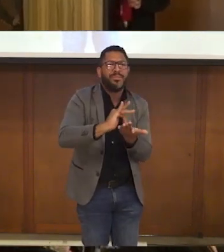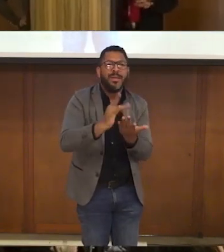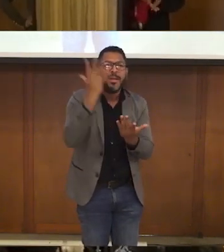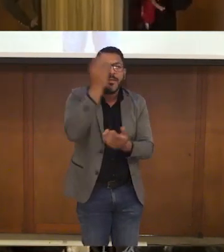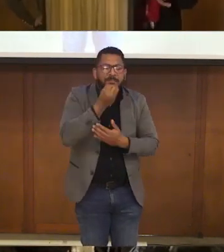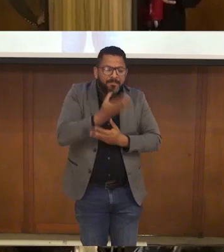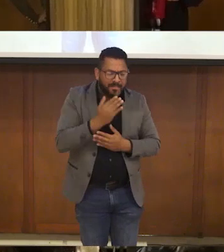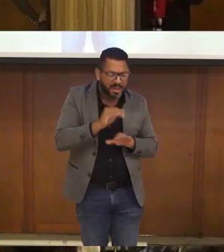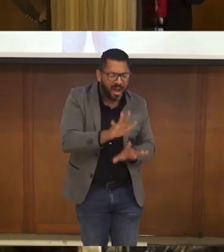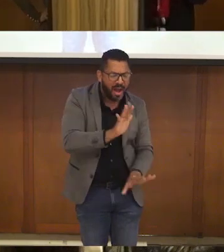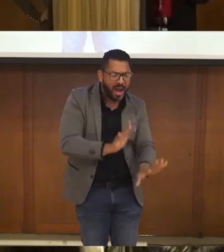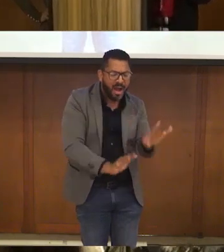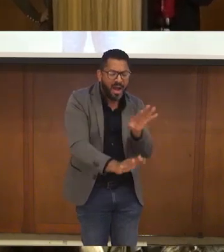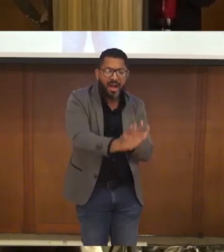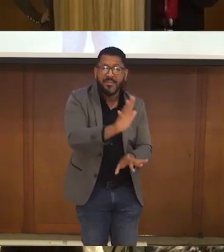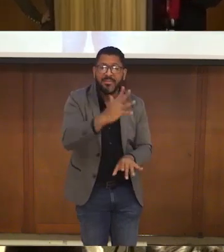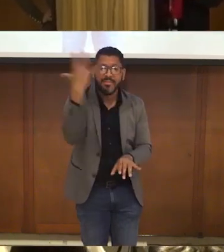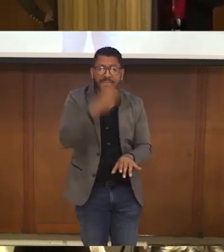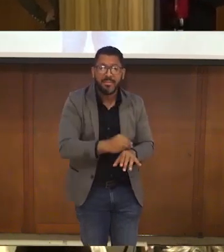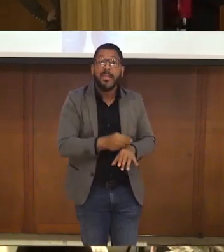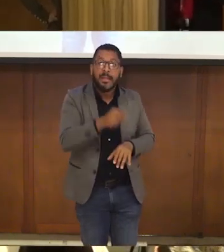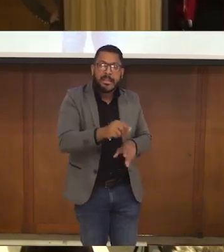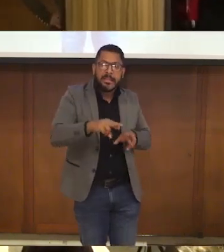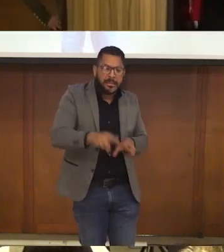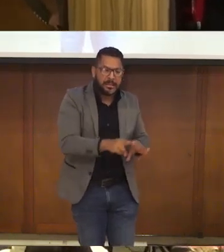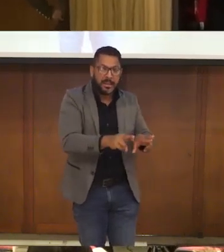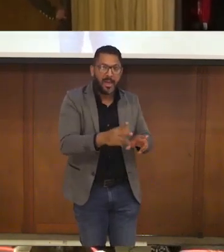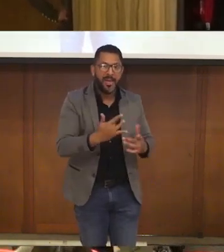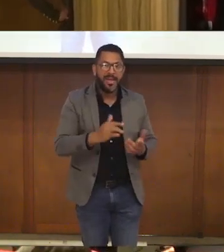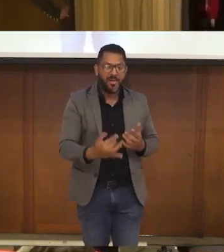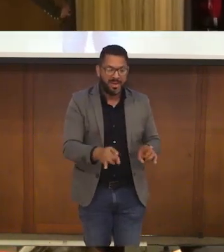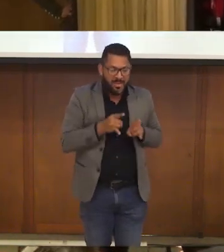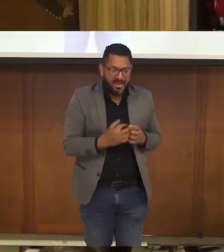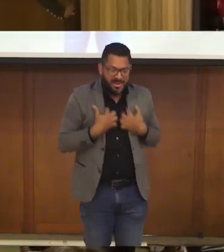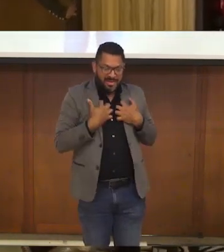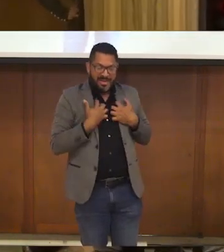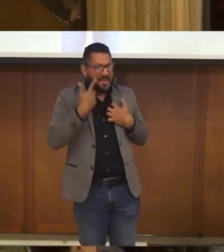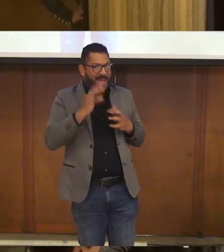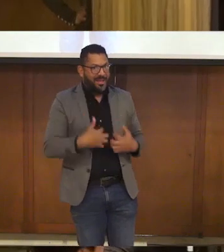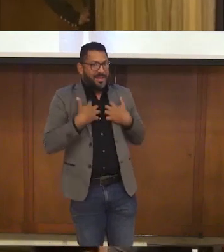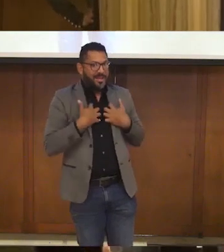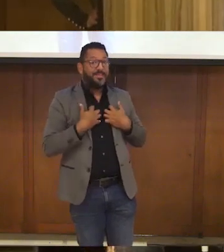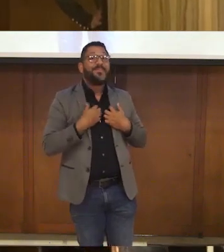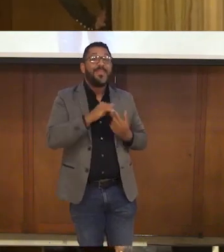muy bellos, muy transparentes, pero eran unos ríos que asustan, son unos ríos que asustan. Y